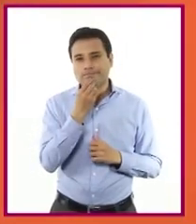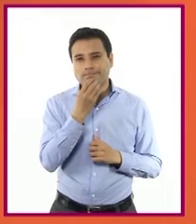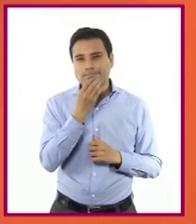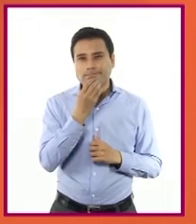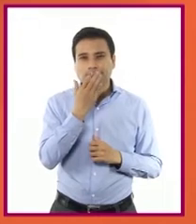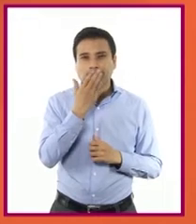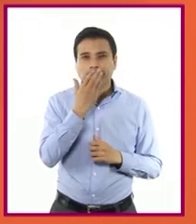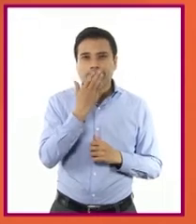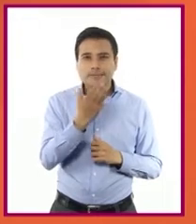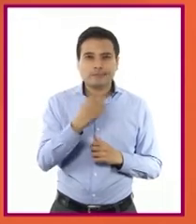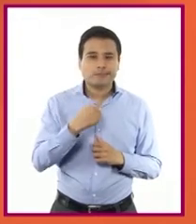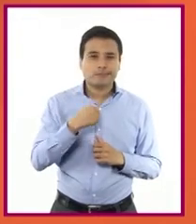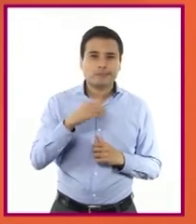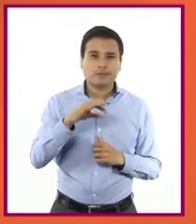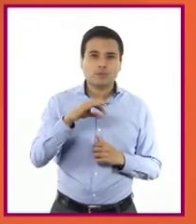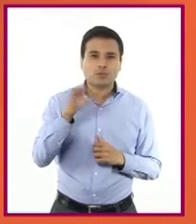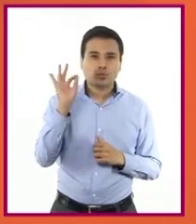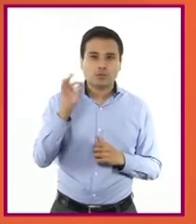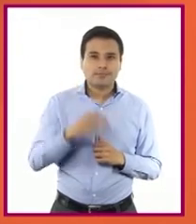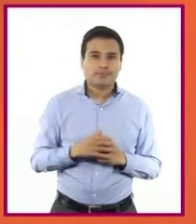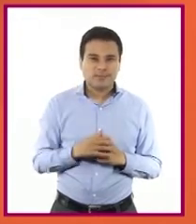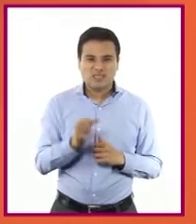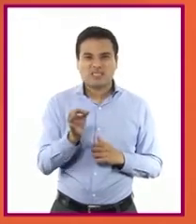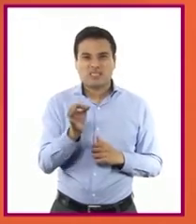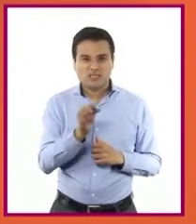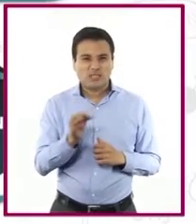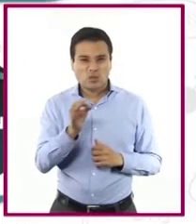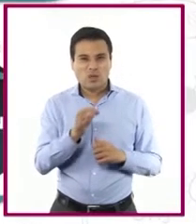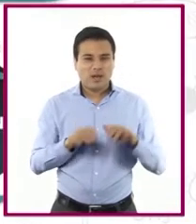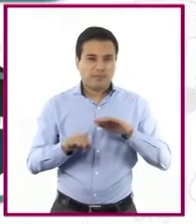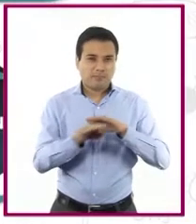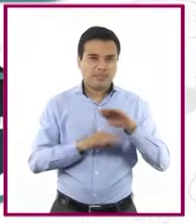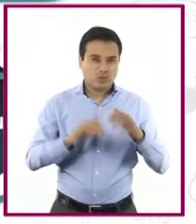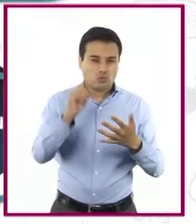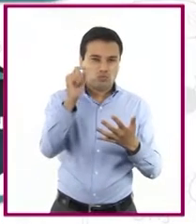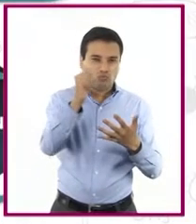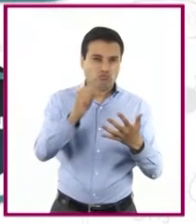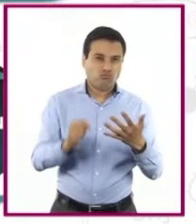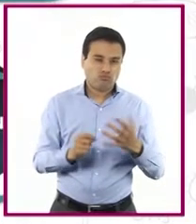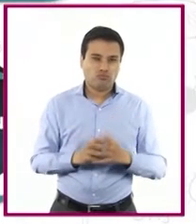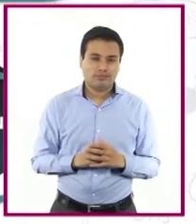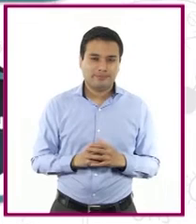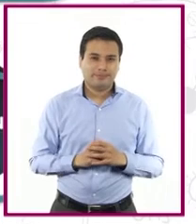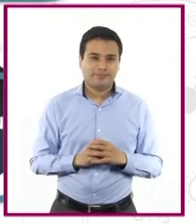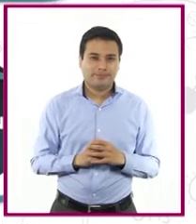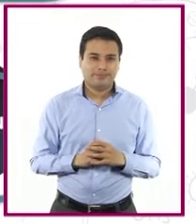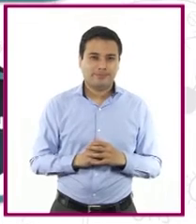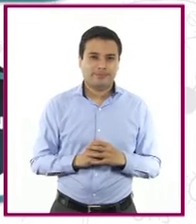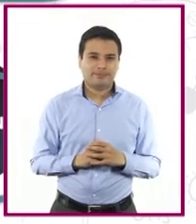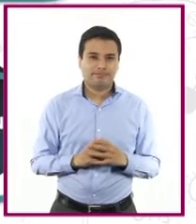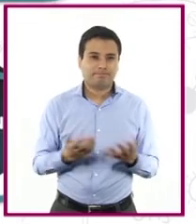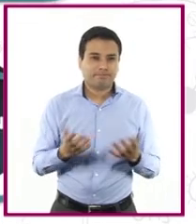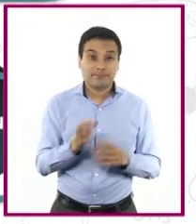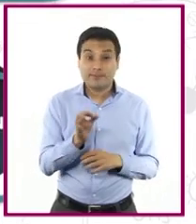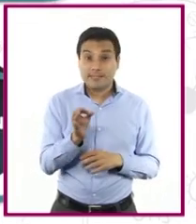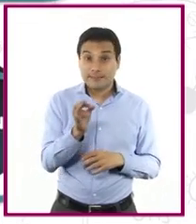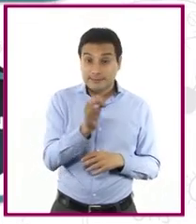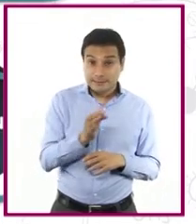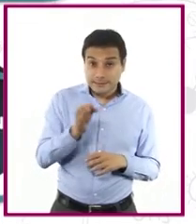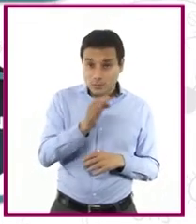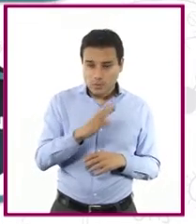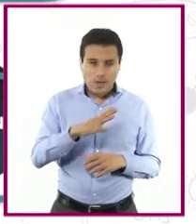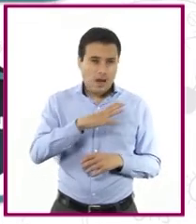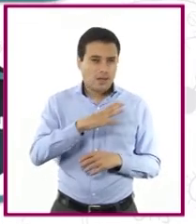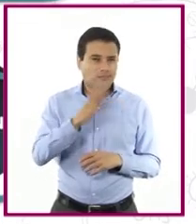Vamos con estructuras básicas de la célula. ¿cuáles son las estructuras fundamentales que